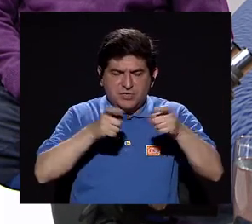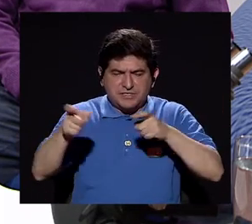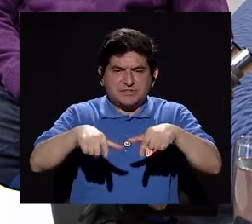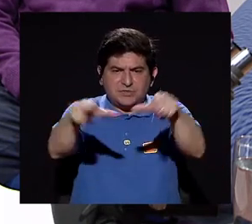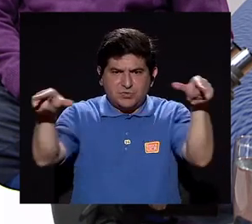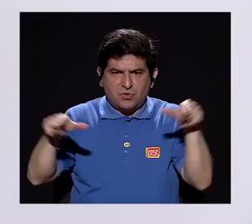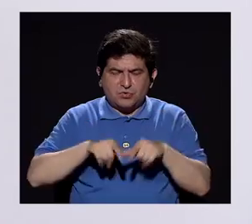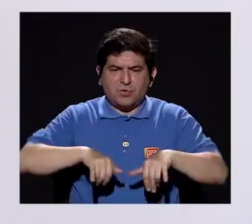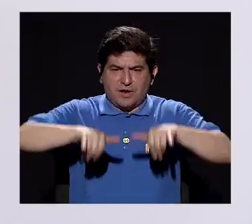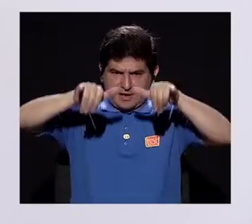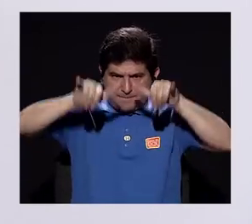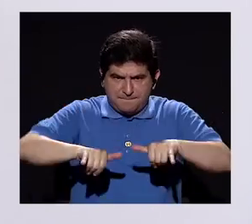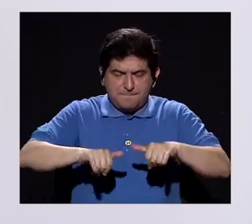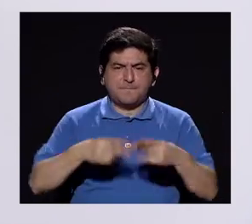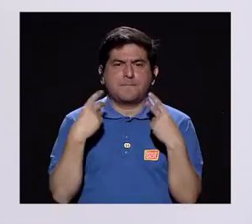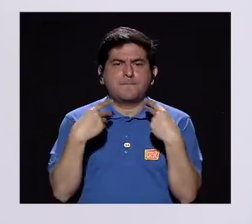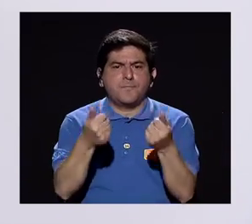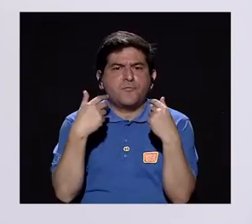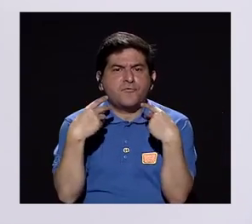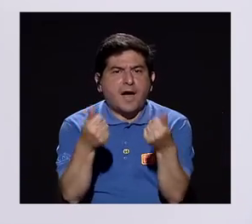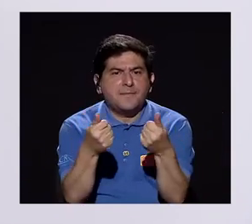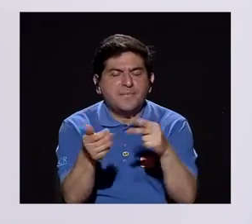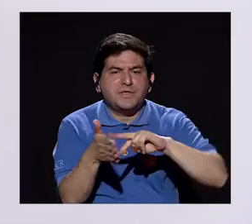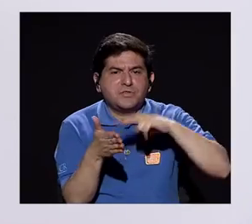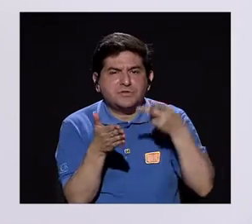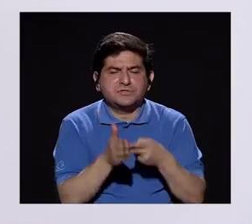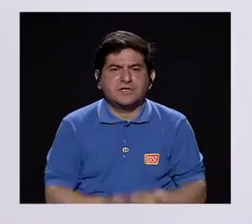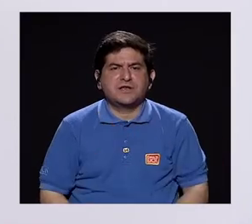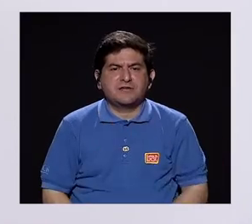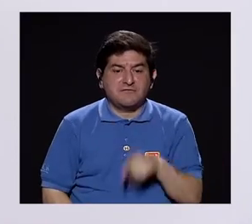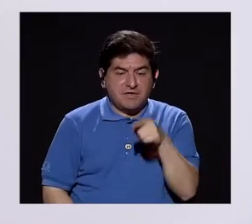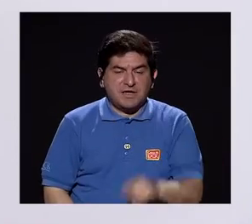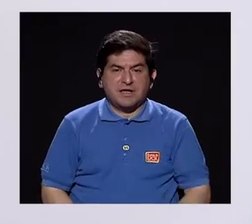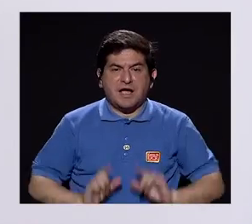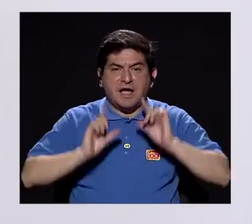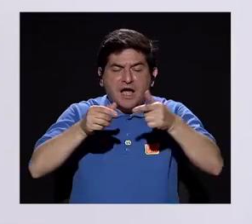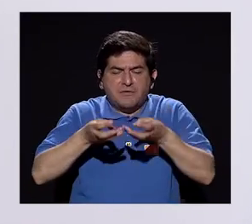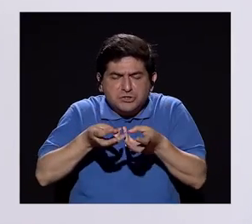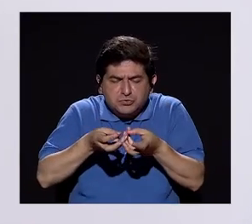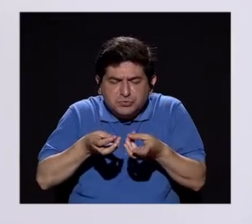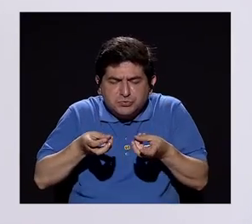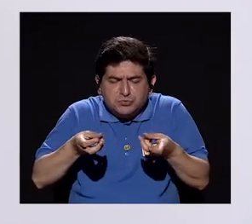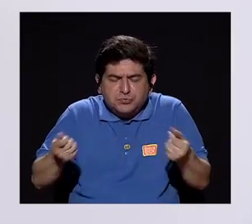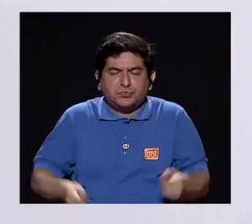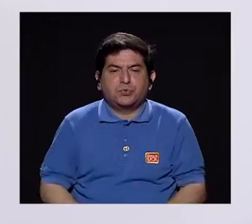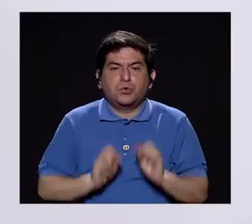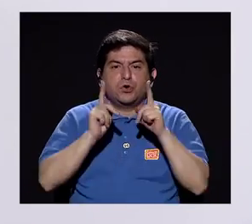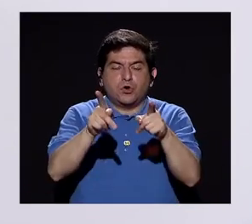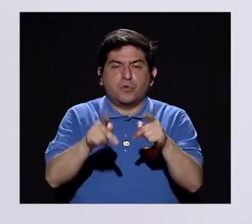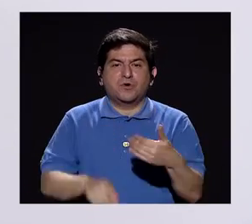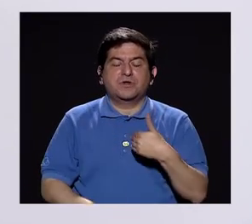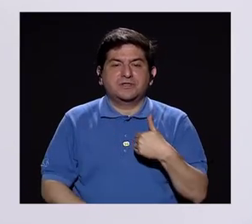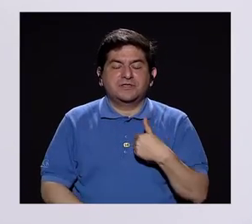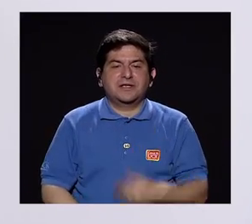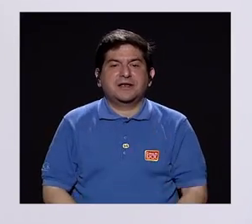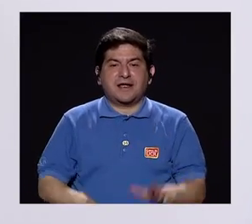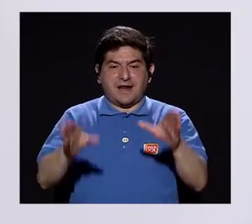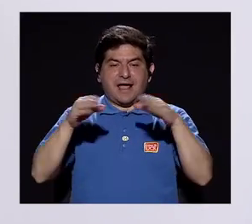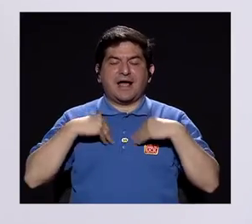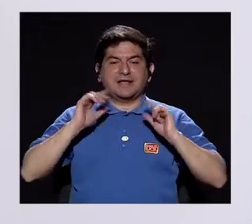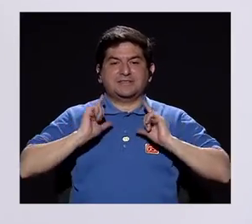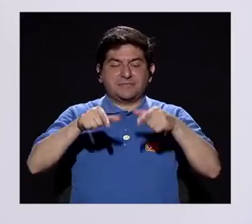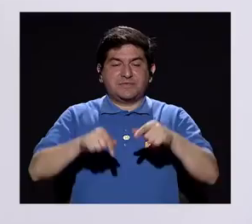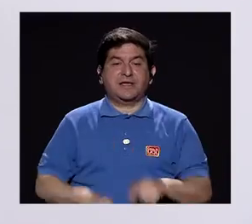rellenos sanitarios porque entre más rápido se asienta quiere decir que la basura se descompone más rápido y eso les permite a ellos recibir más basura